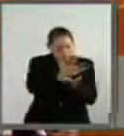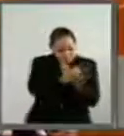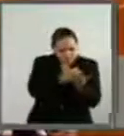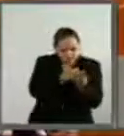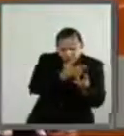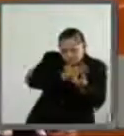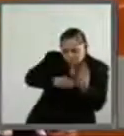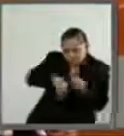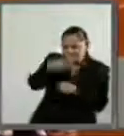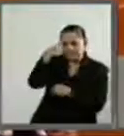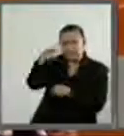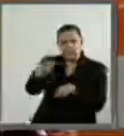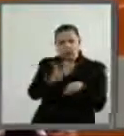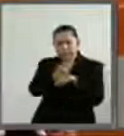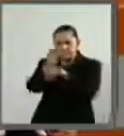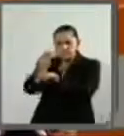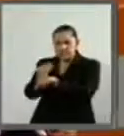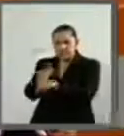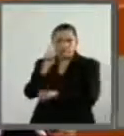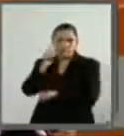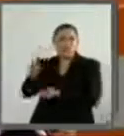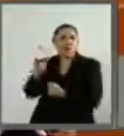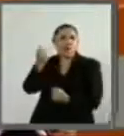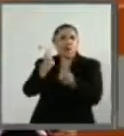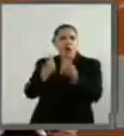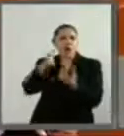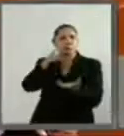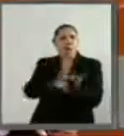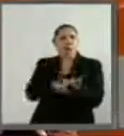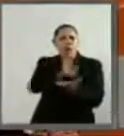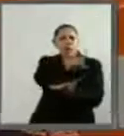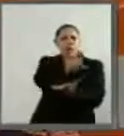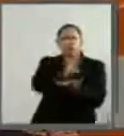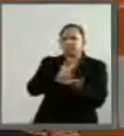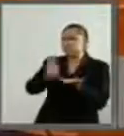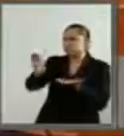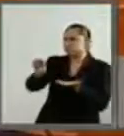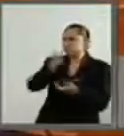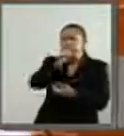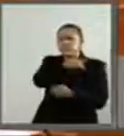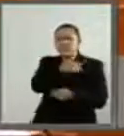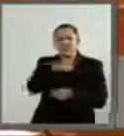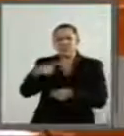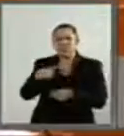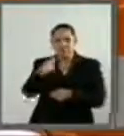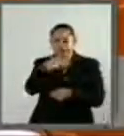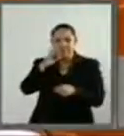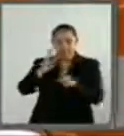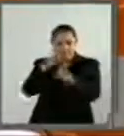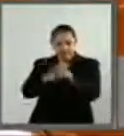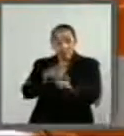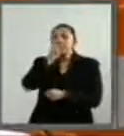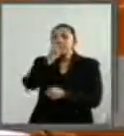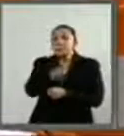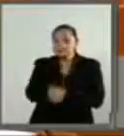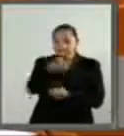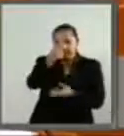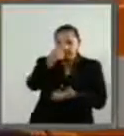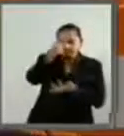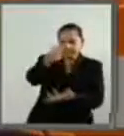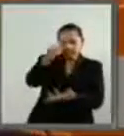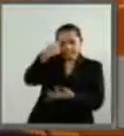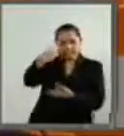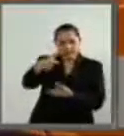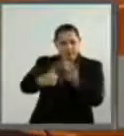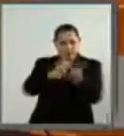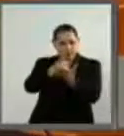México, se han utilizado recursos de deuda, que en este caso es federal también, y del fondo de capitalidad para la construcción